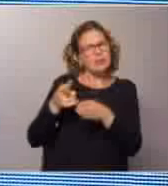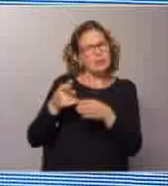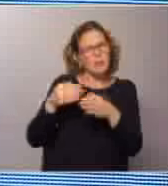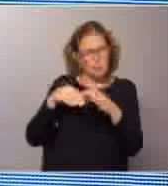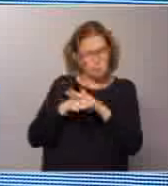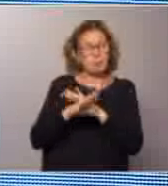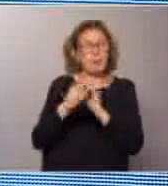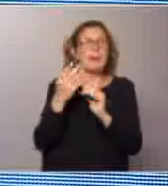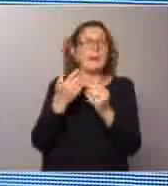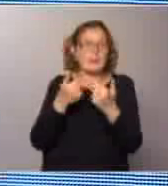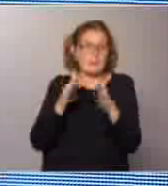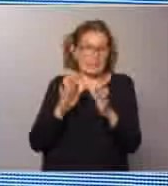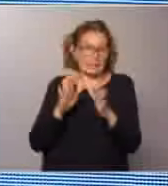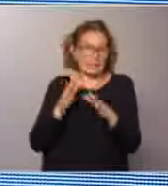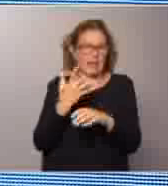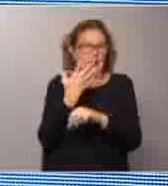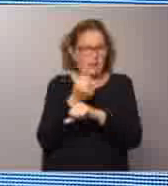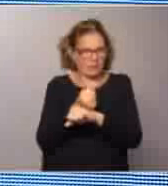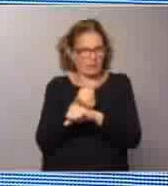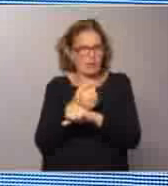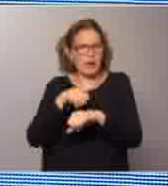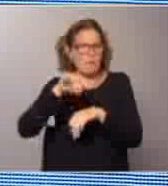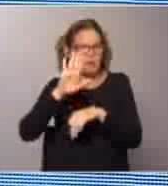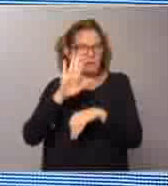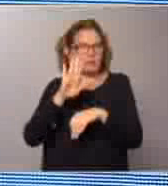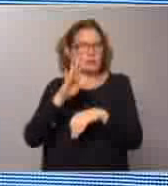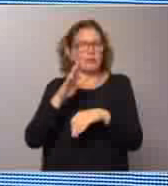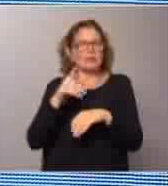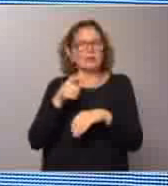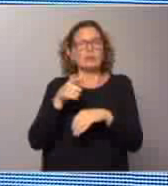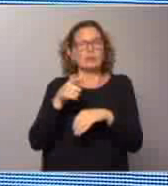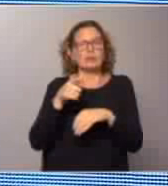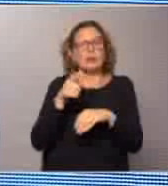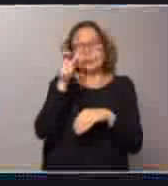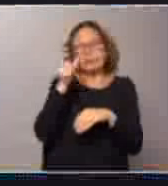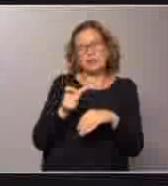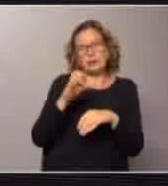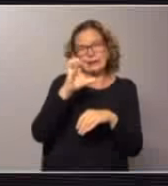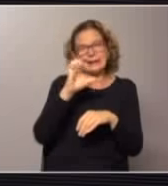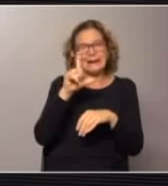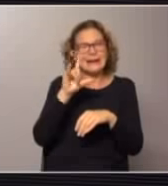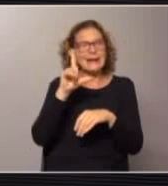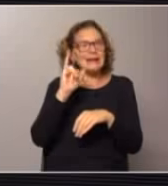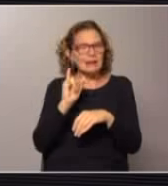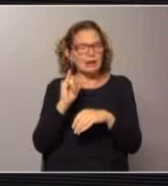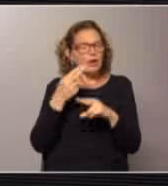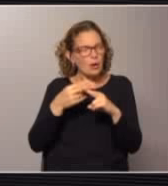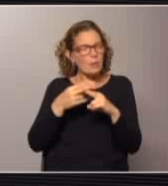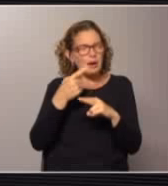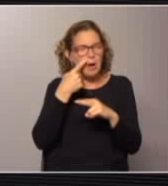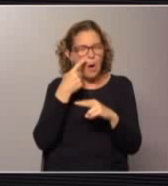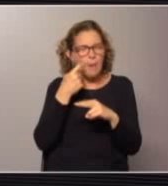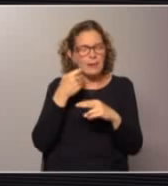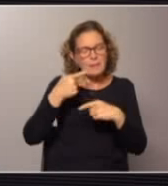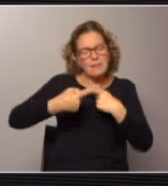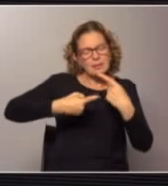burbuja proviene de las plataformas más que de las redes es una teoría que desarrolló una activista que se llama del imparcial de hecho la empezó a